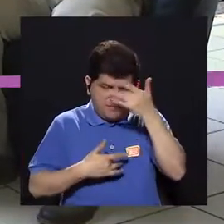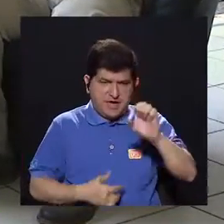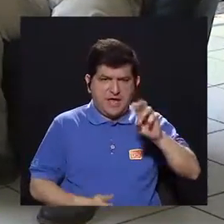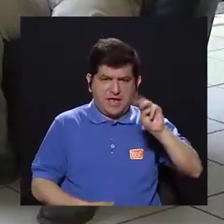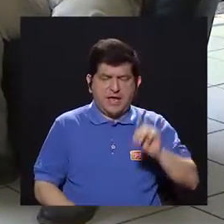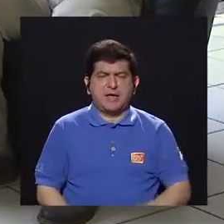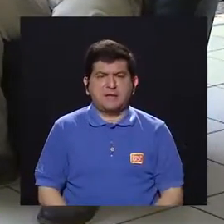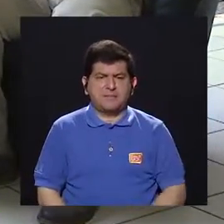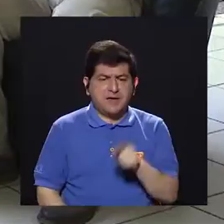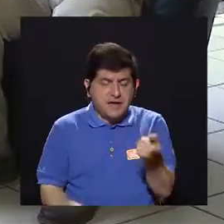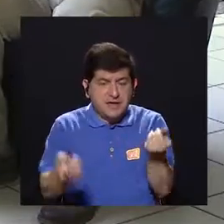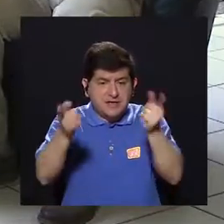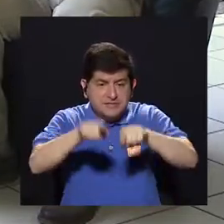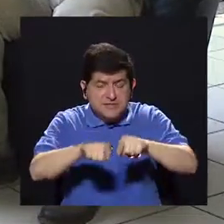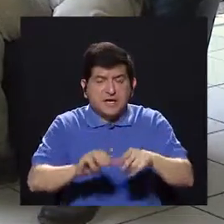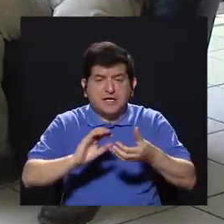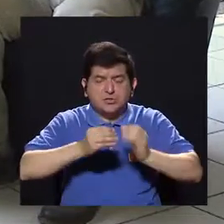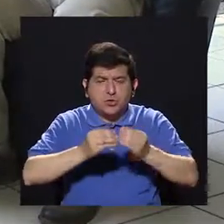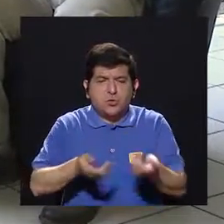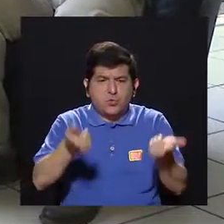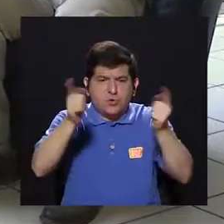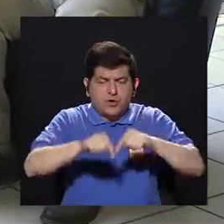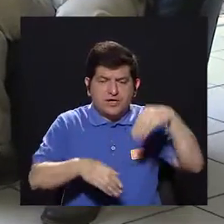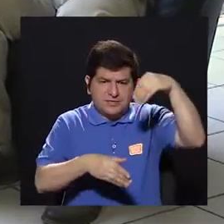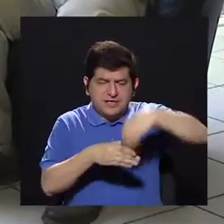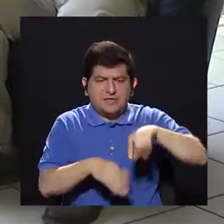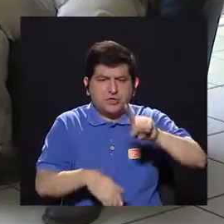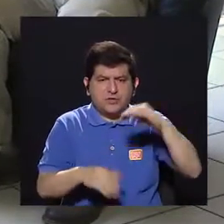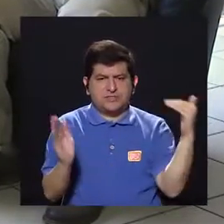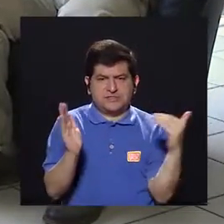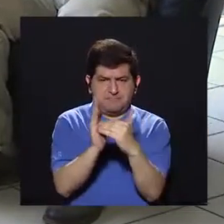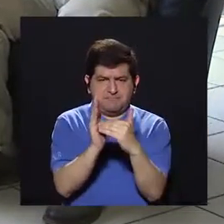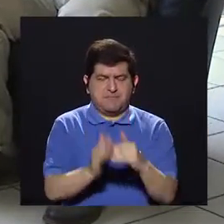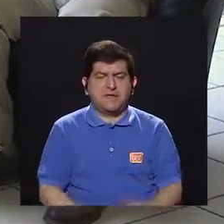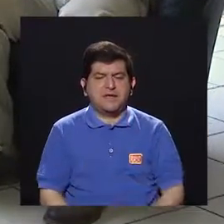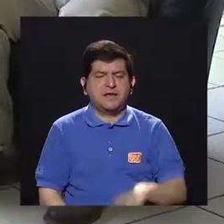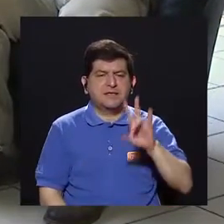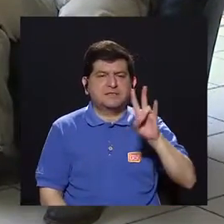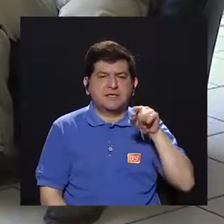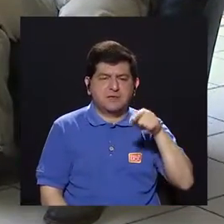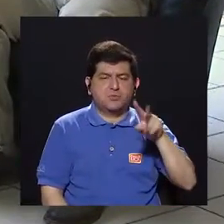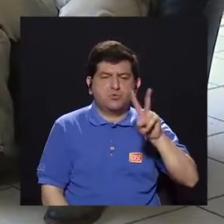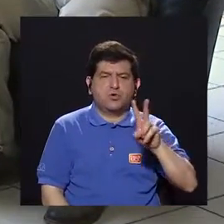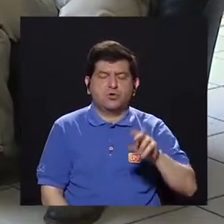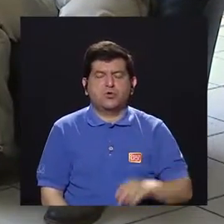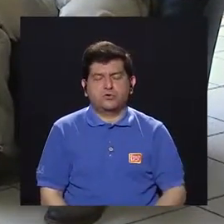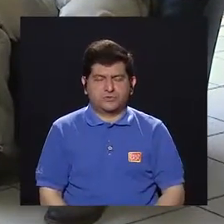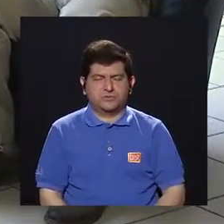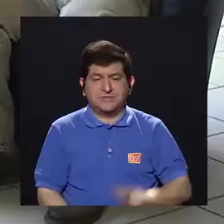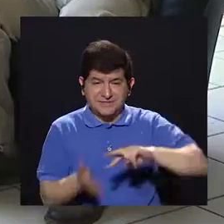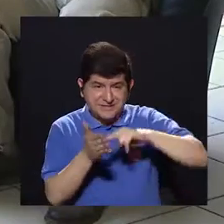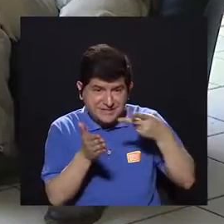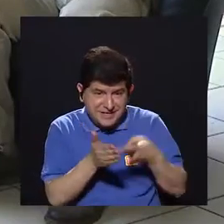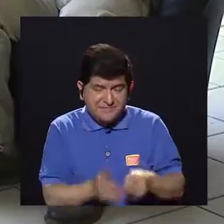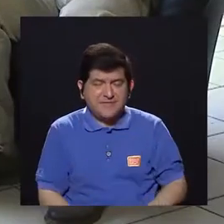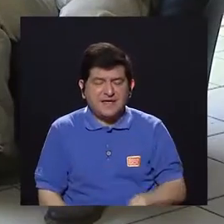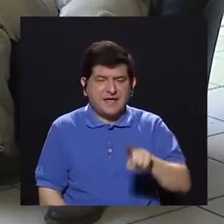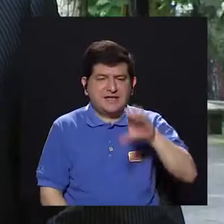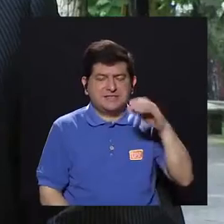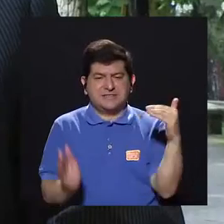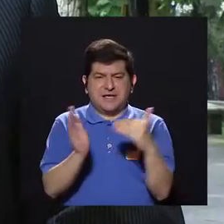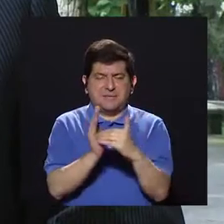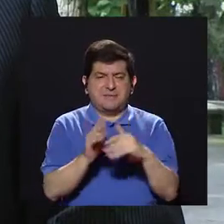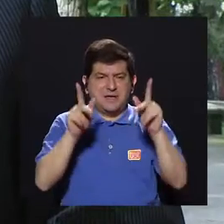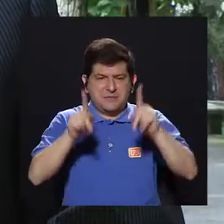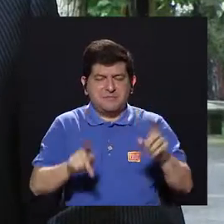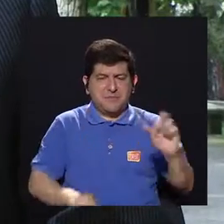100,000 habitantes, es de 7.2 por 100,000. Significa que de 100,000 costarricenses, 7 tienen la enfermedad.